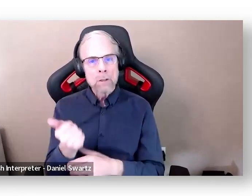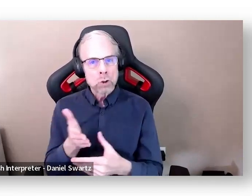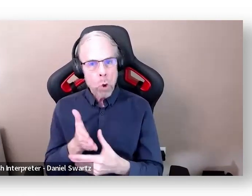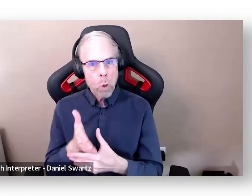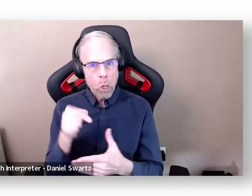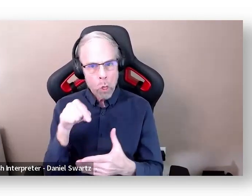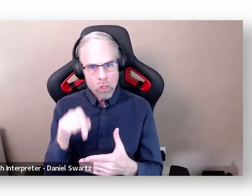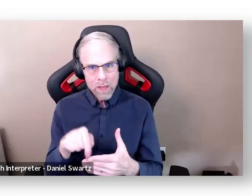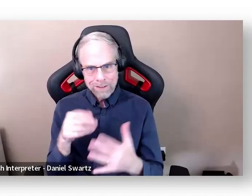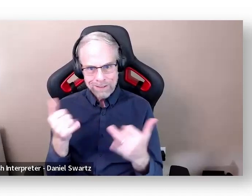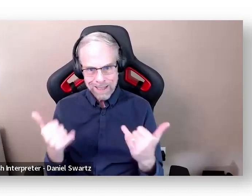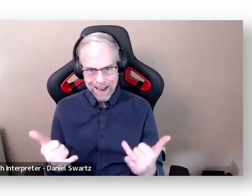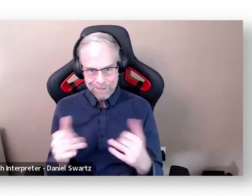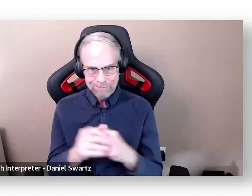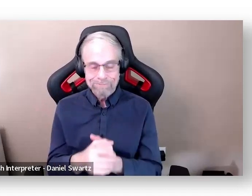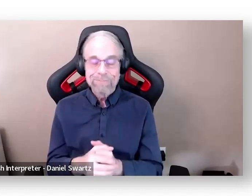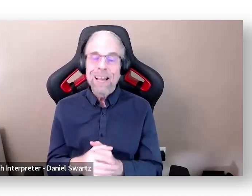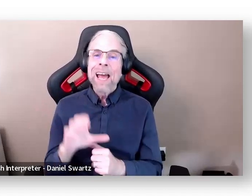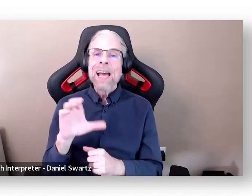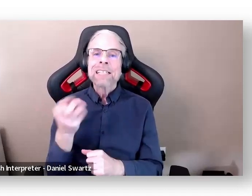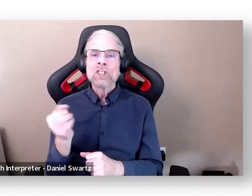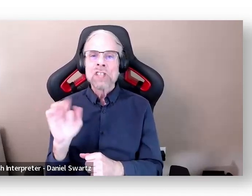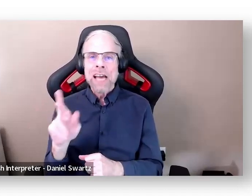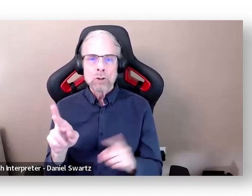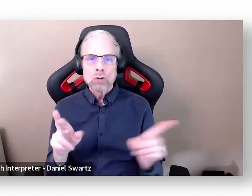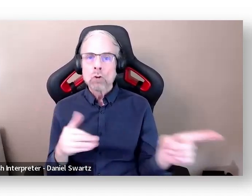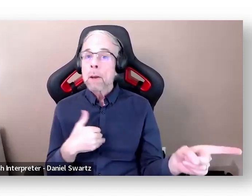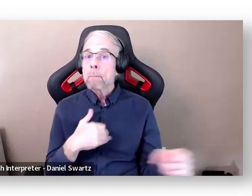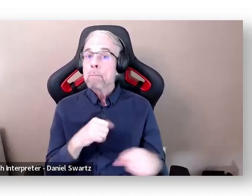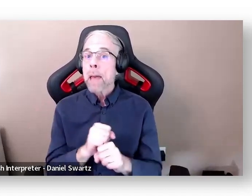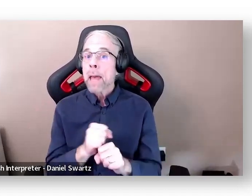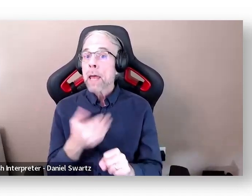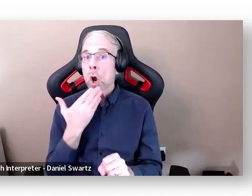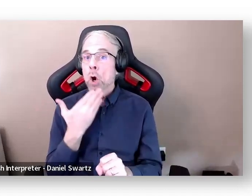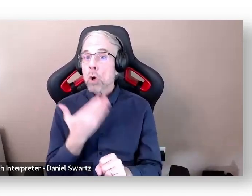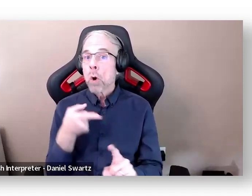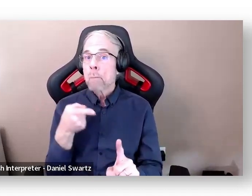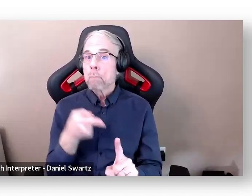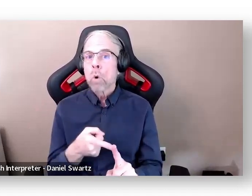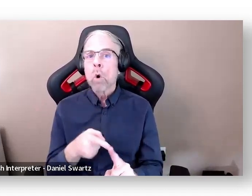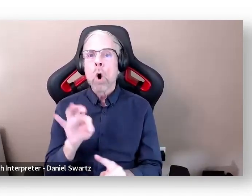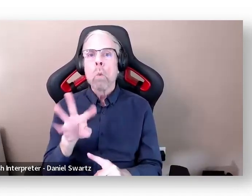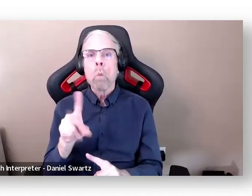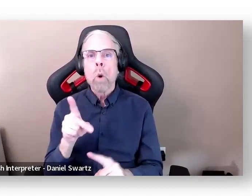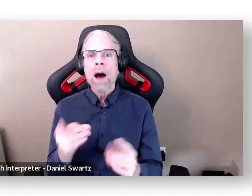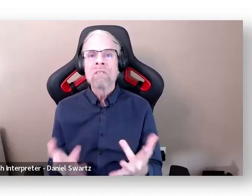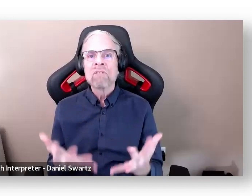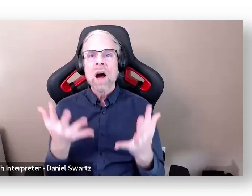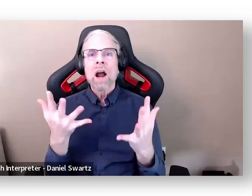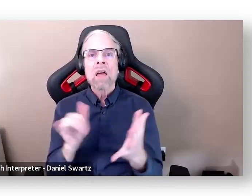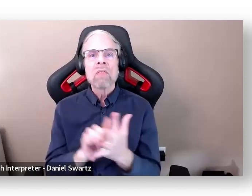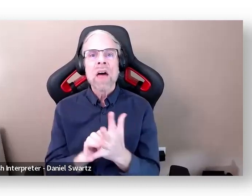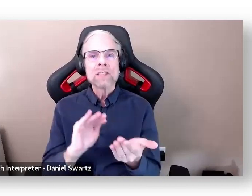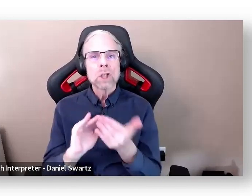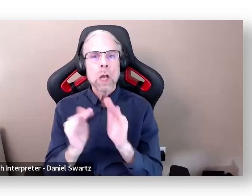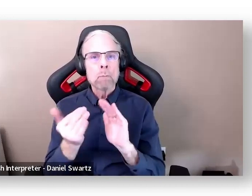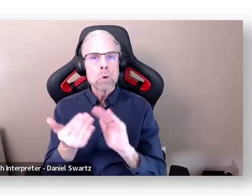Voy a hacer lo mejor para poder acabar con todo esto. Entonces, como dijo Chester, tenía un buen